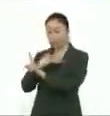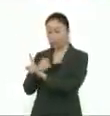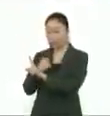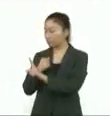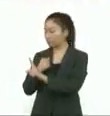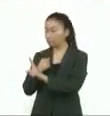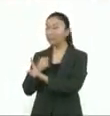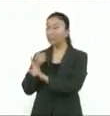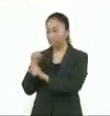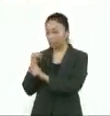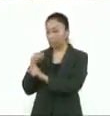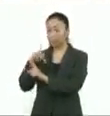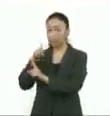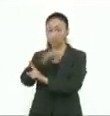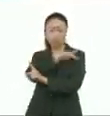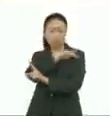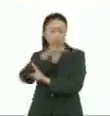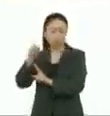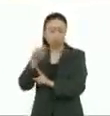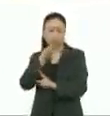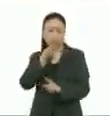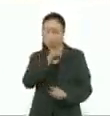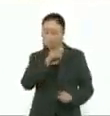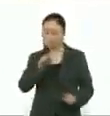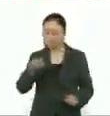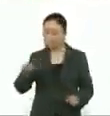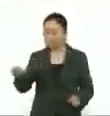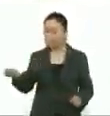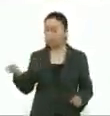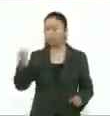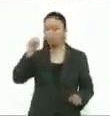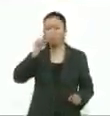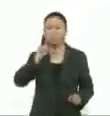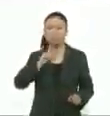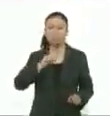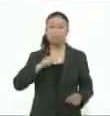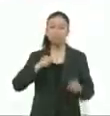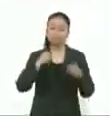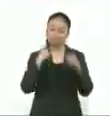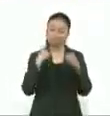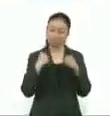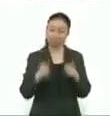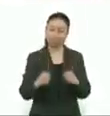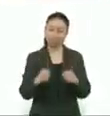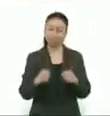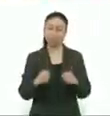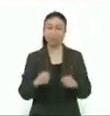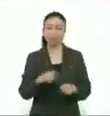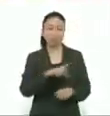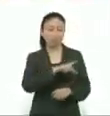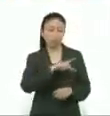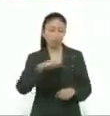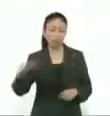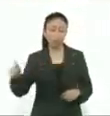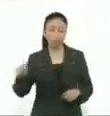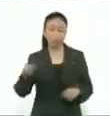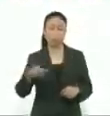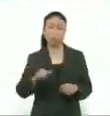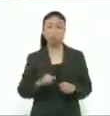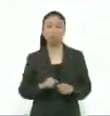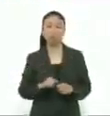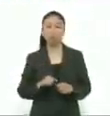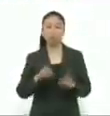las niñas mexicanas estén convencidas, estén seguras y que sea una realidad que